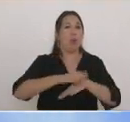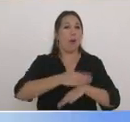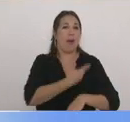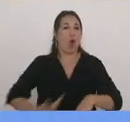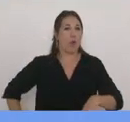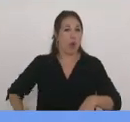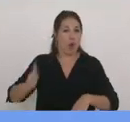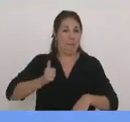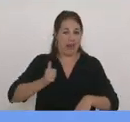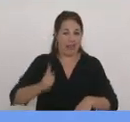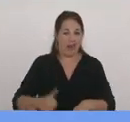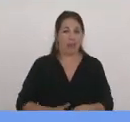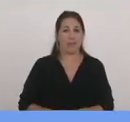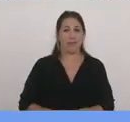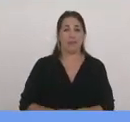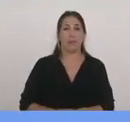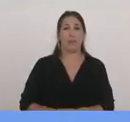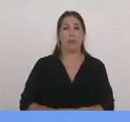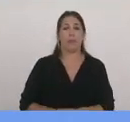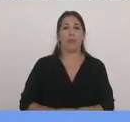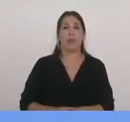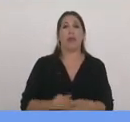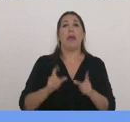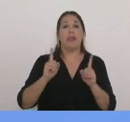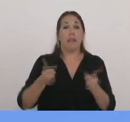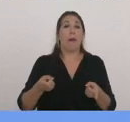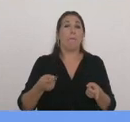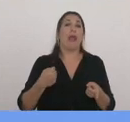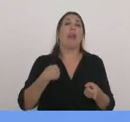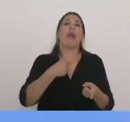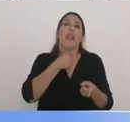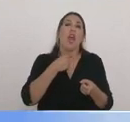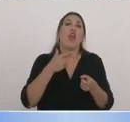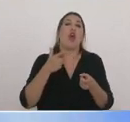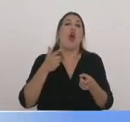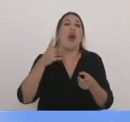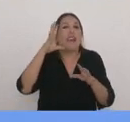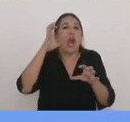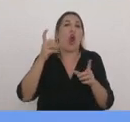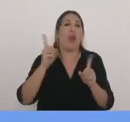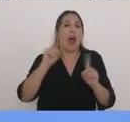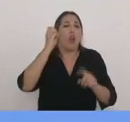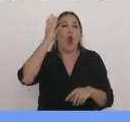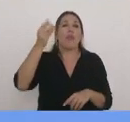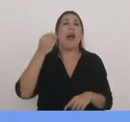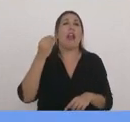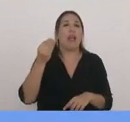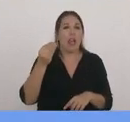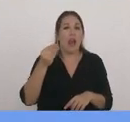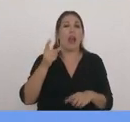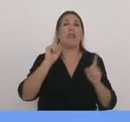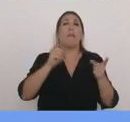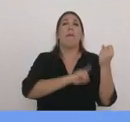patria. También quiero recordar, para no olvidar, que el poder político, el poder